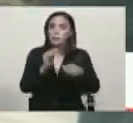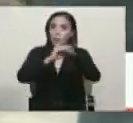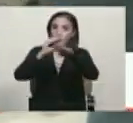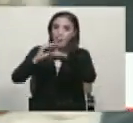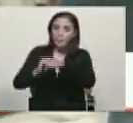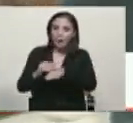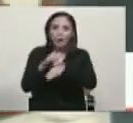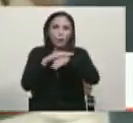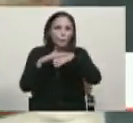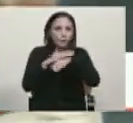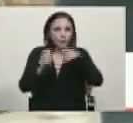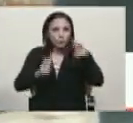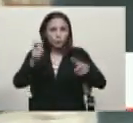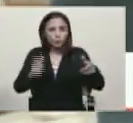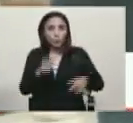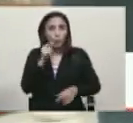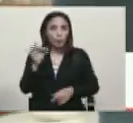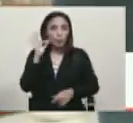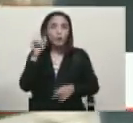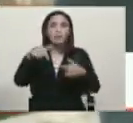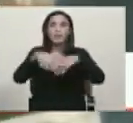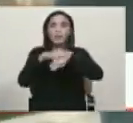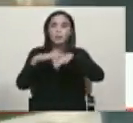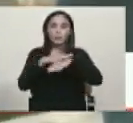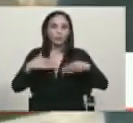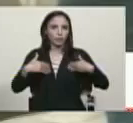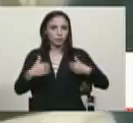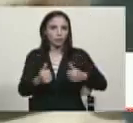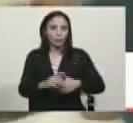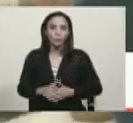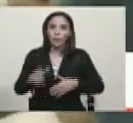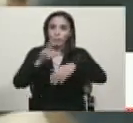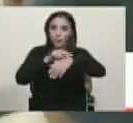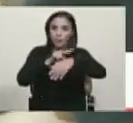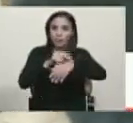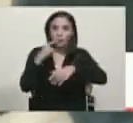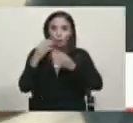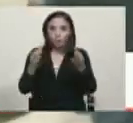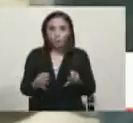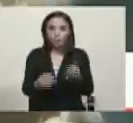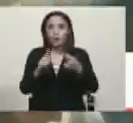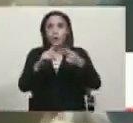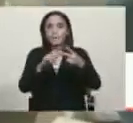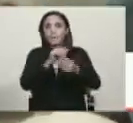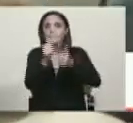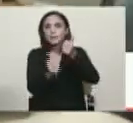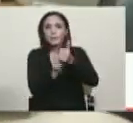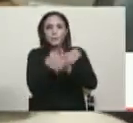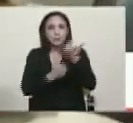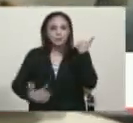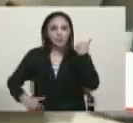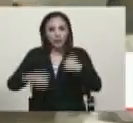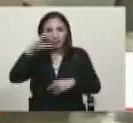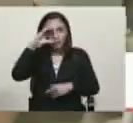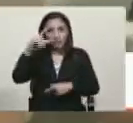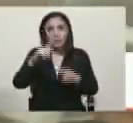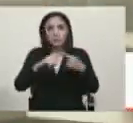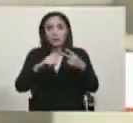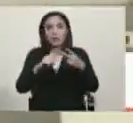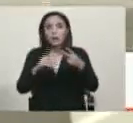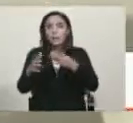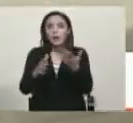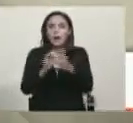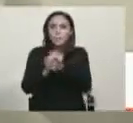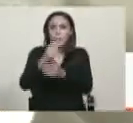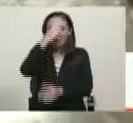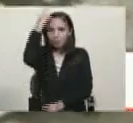ministro Carlos Alvarado, doctor, compañera vicepresidenta, compañero Tárez El Aissami.